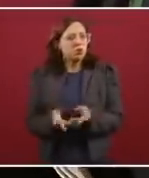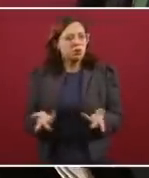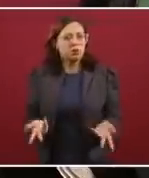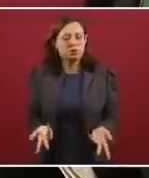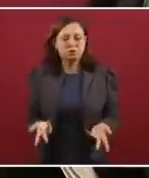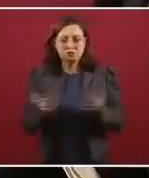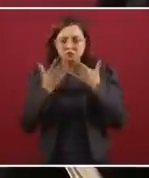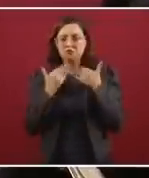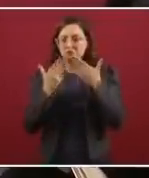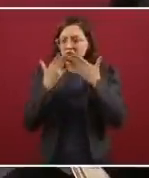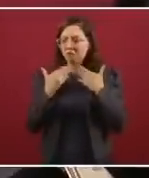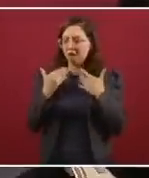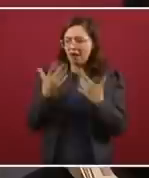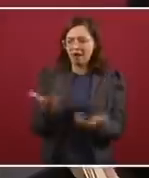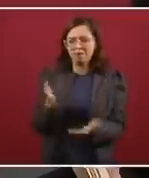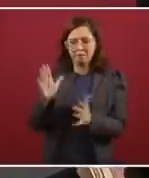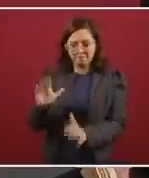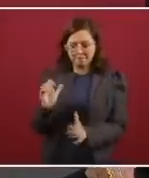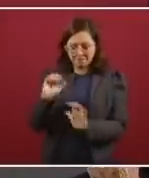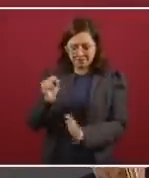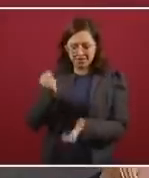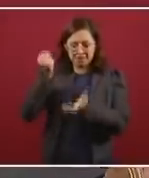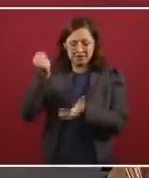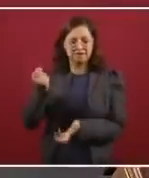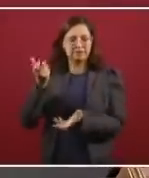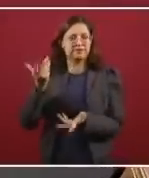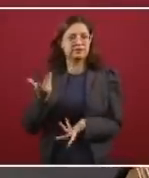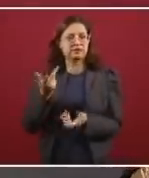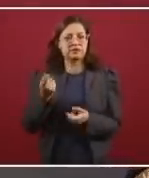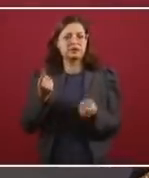¿Y qué se hacía antes?